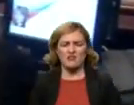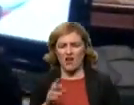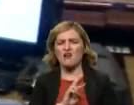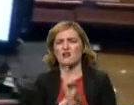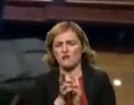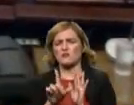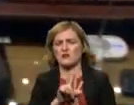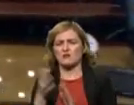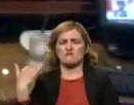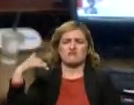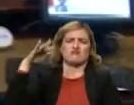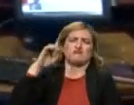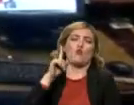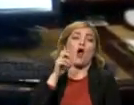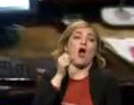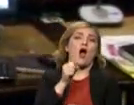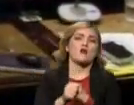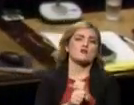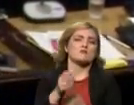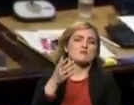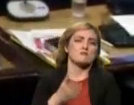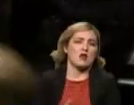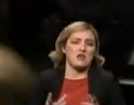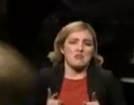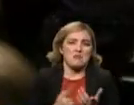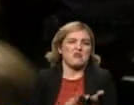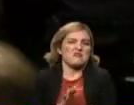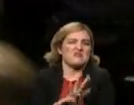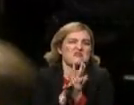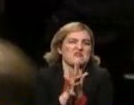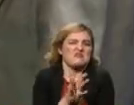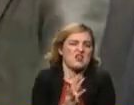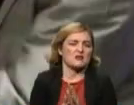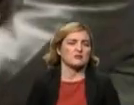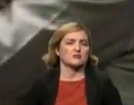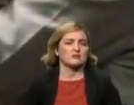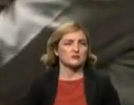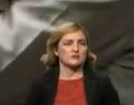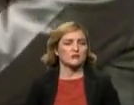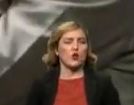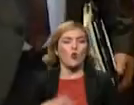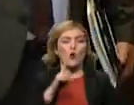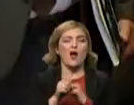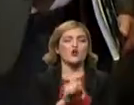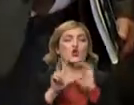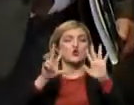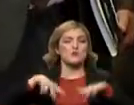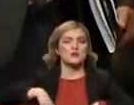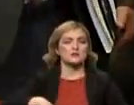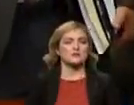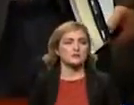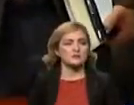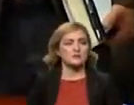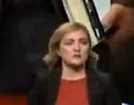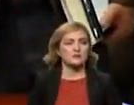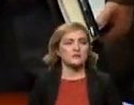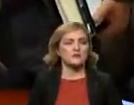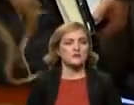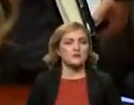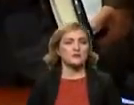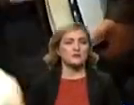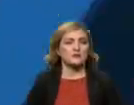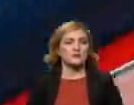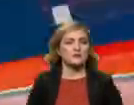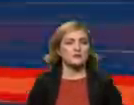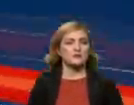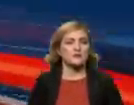a esta ley y aún no son puestas al debate en la Asamblea Nacional desde hace 1 año, 8 meses. En Quito, Andrea Samaniego, 24